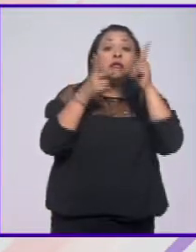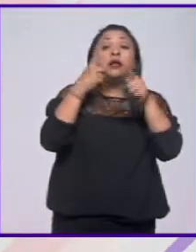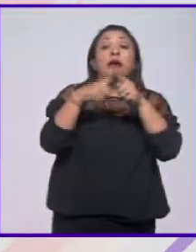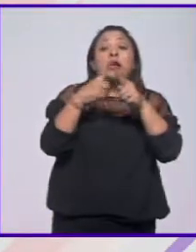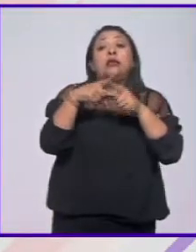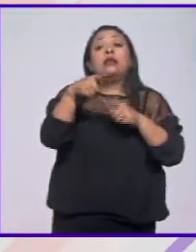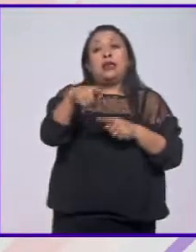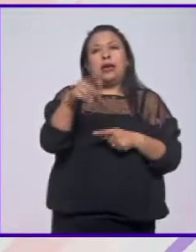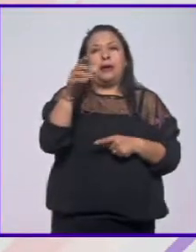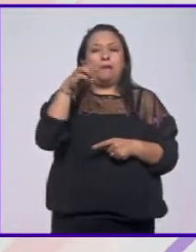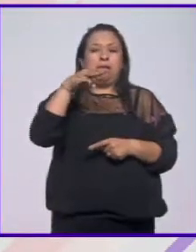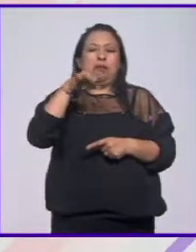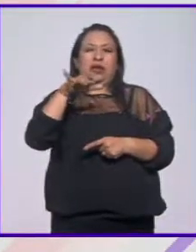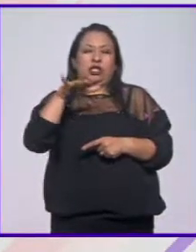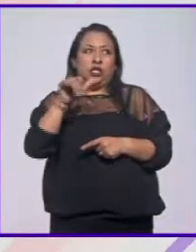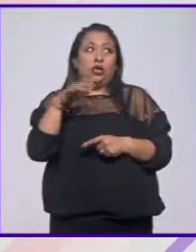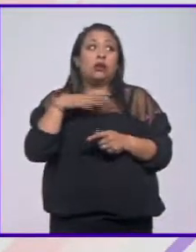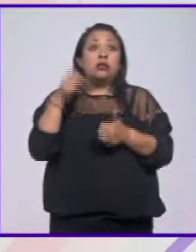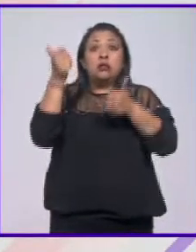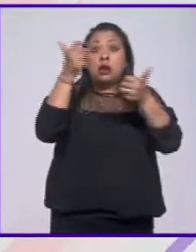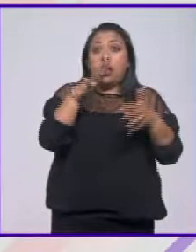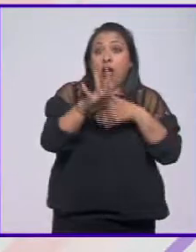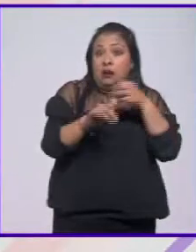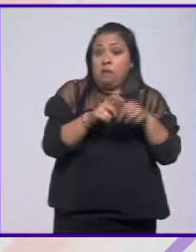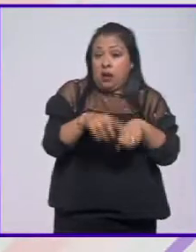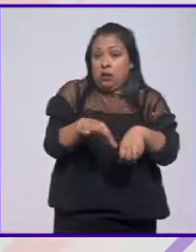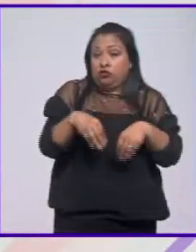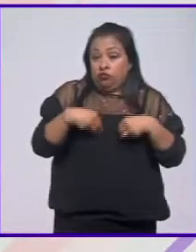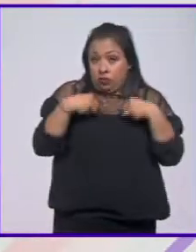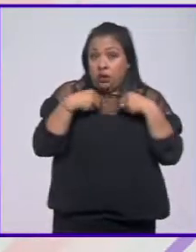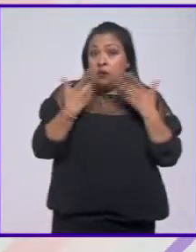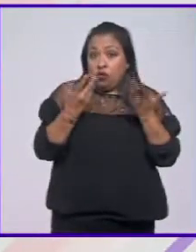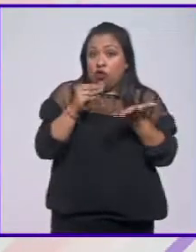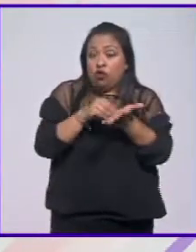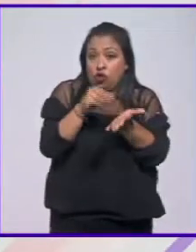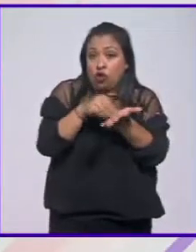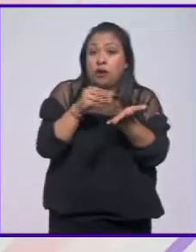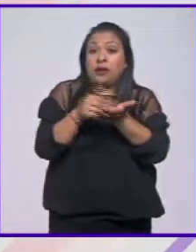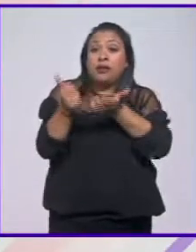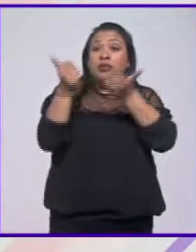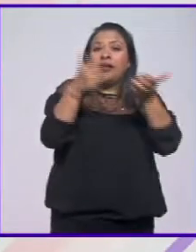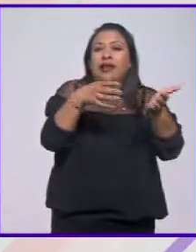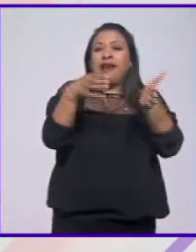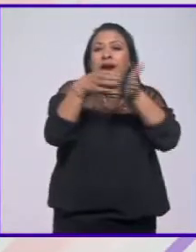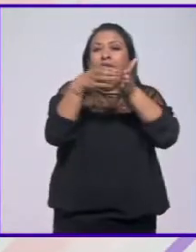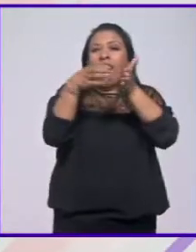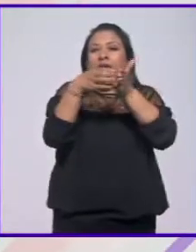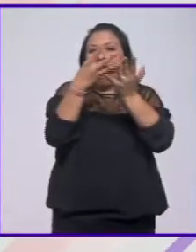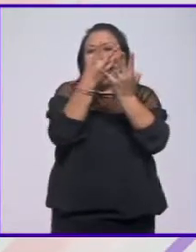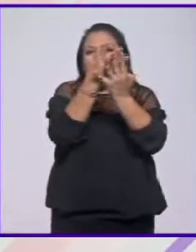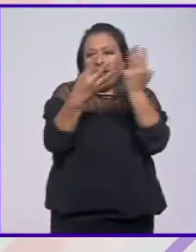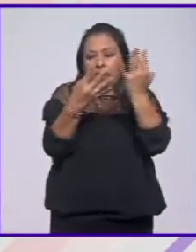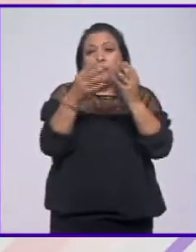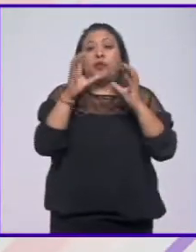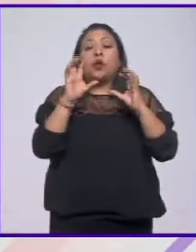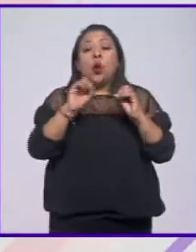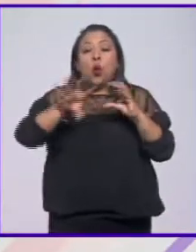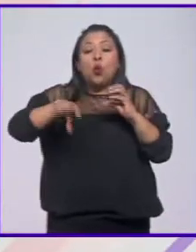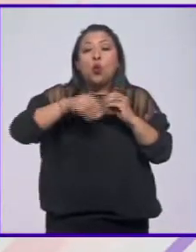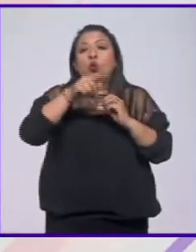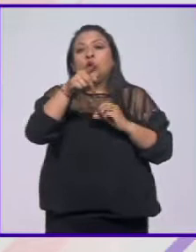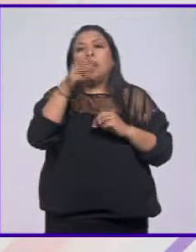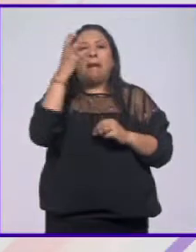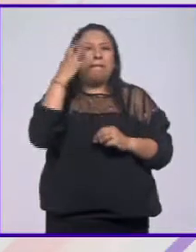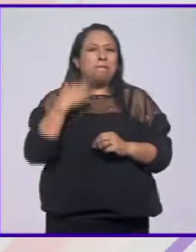contemporáneos y donde importaban animales vivos, muchas veces traídos en jaulas. O junto a estos